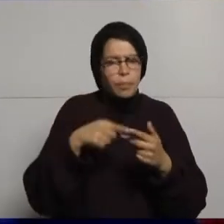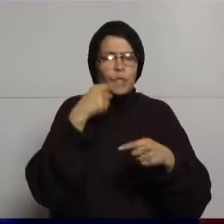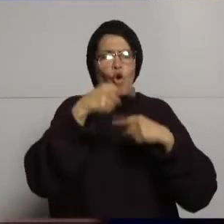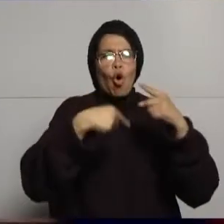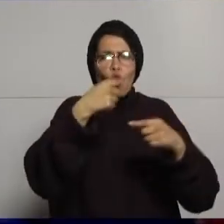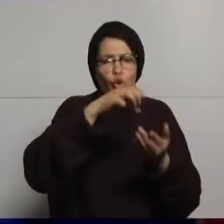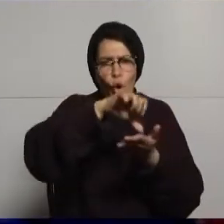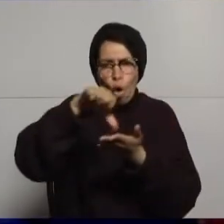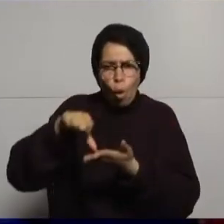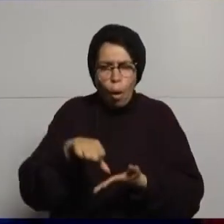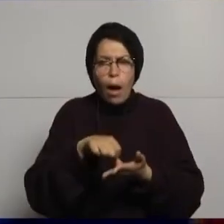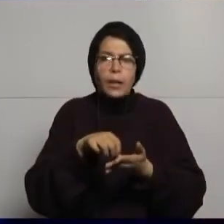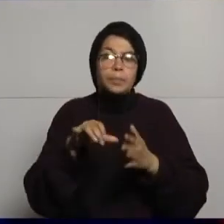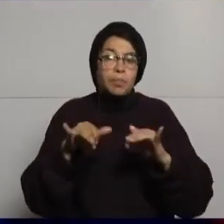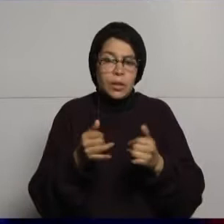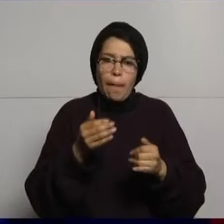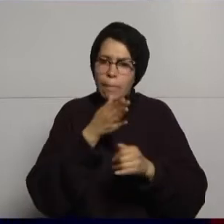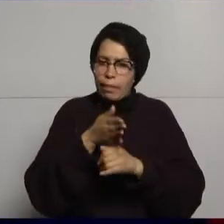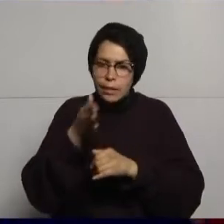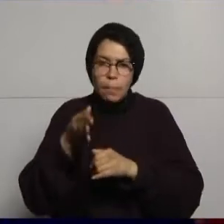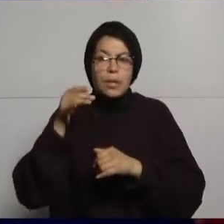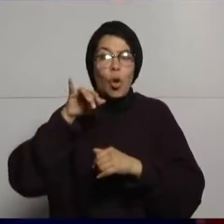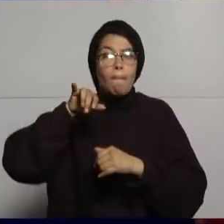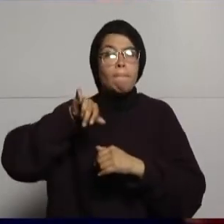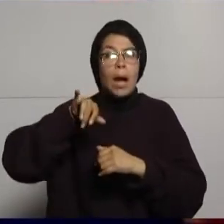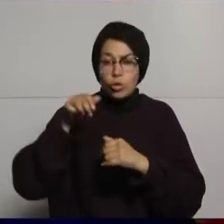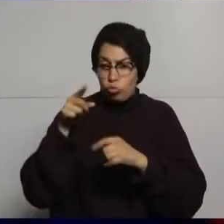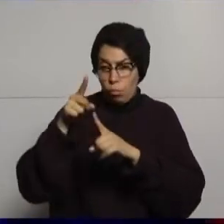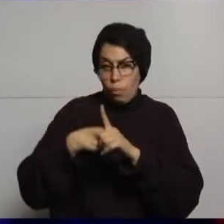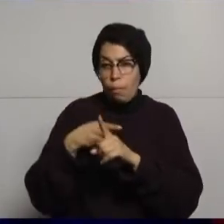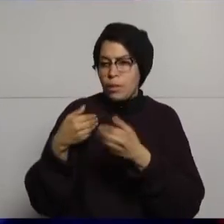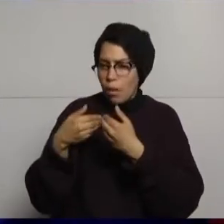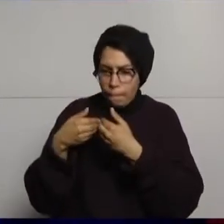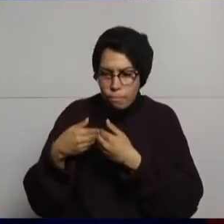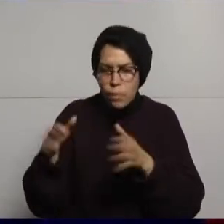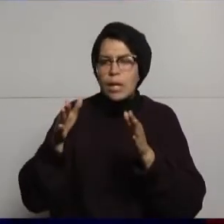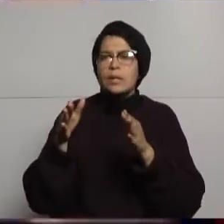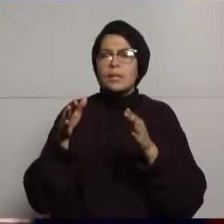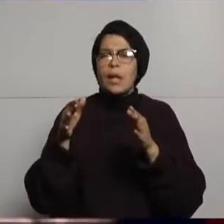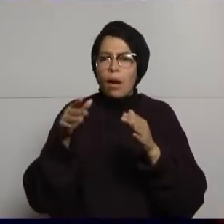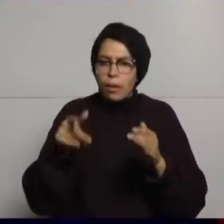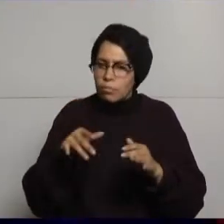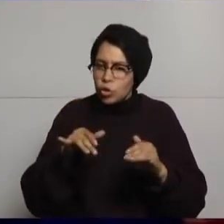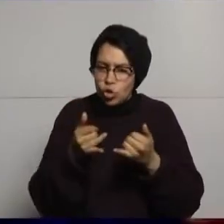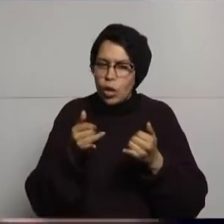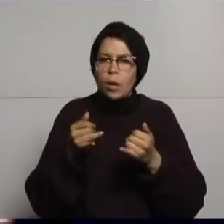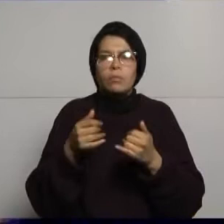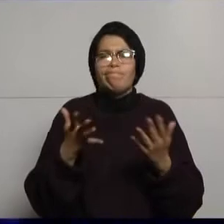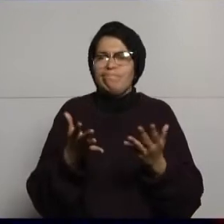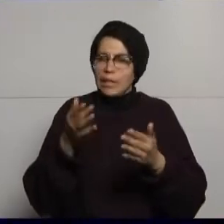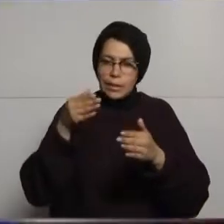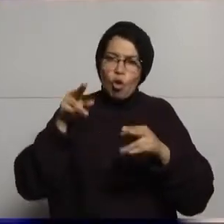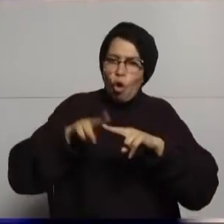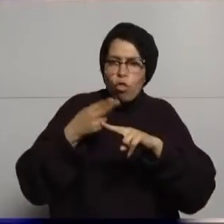enero a mayo con altísima participación de la gente. Este año, en mitad de ese proceso, marzo 15, salimos a confinamiento o entramos